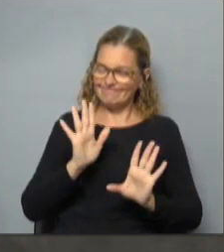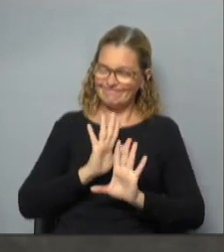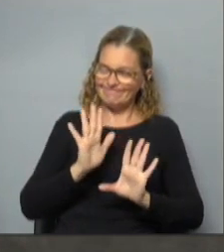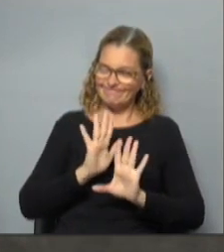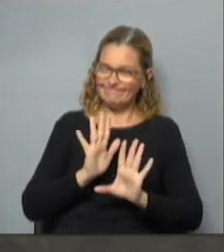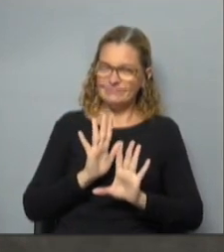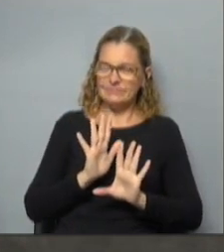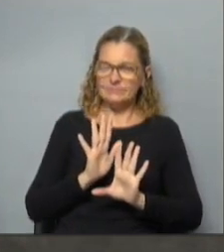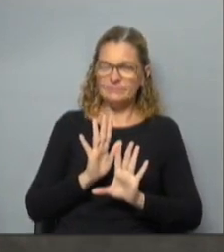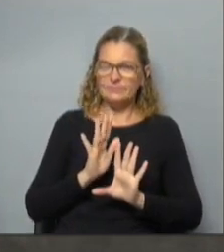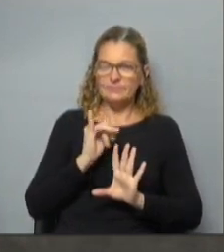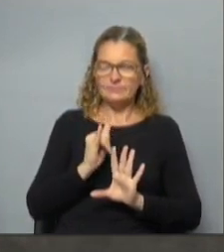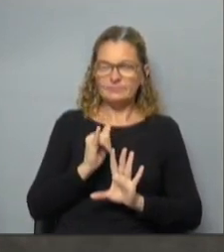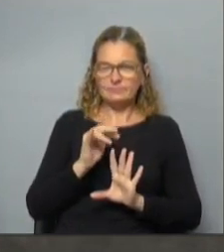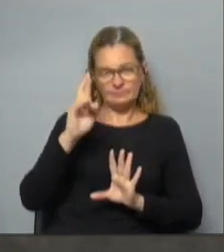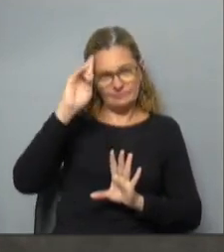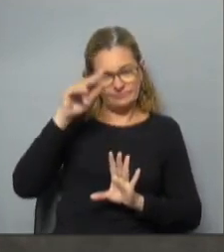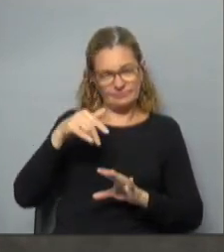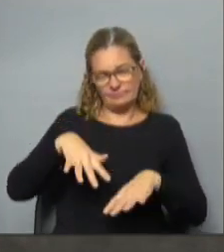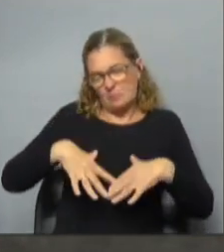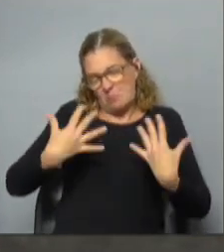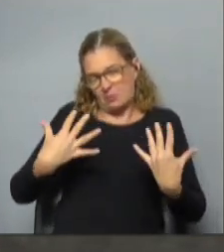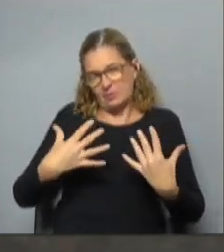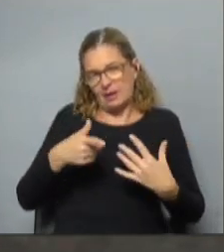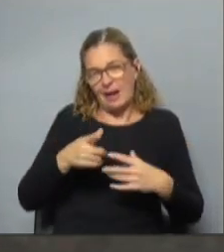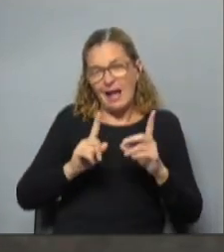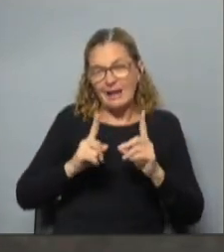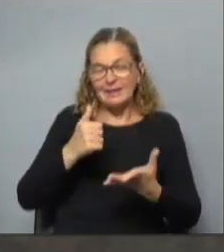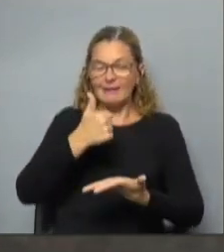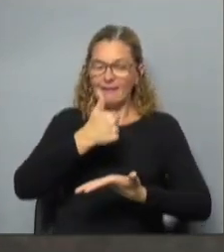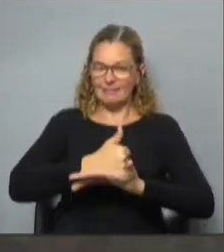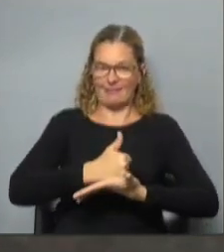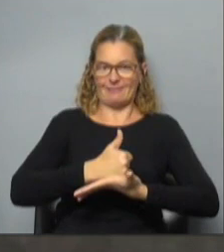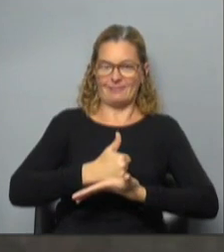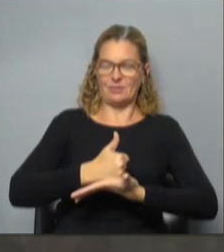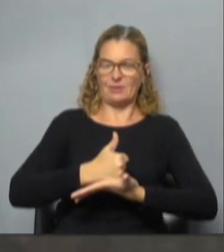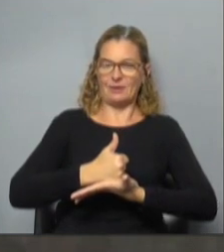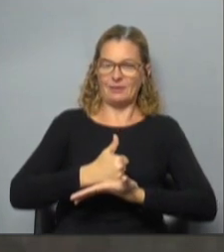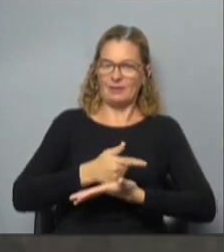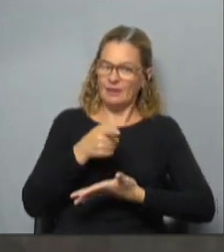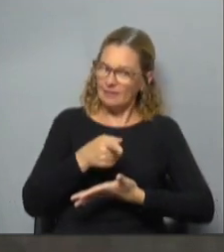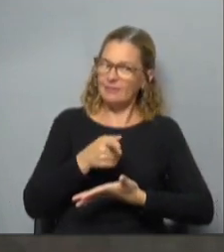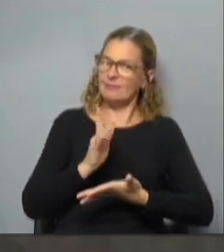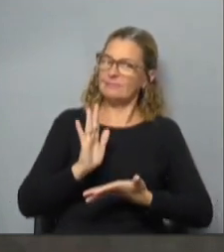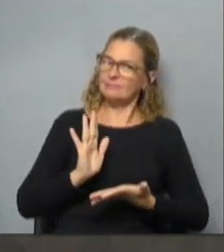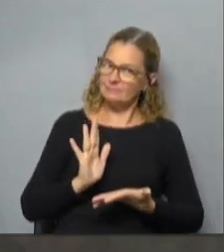y las razones que fuera me importa pero alguien que está en ese lugar dv